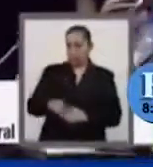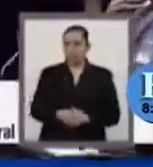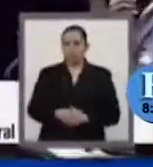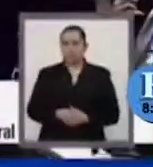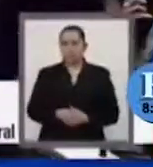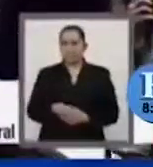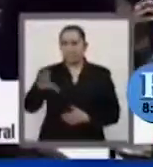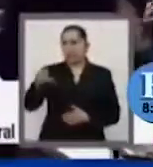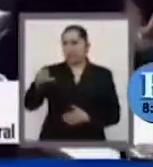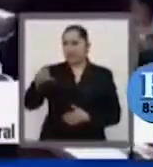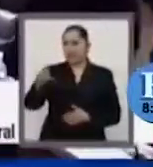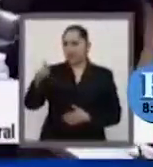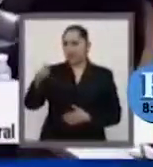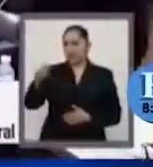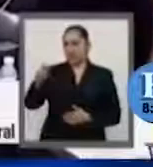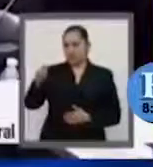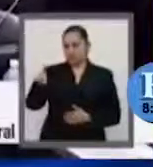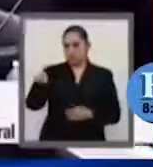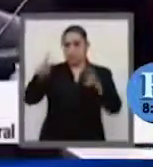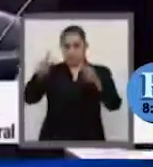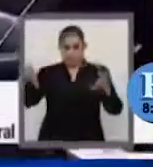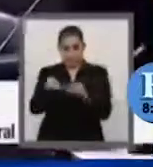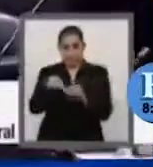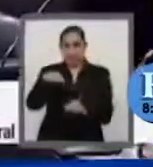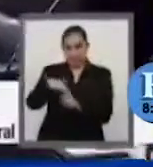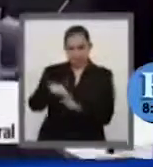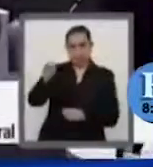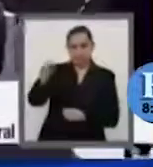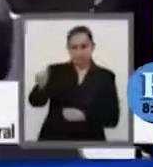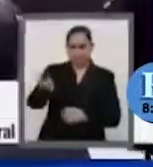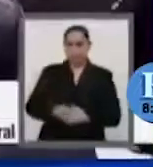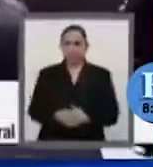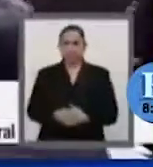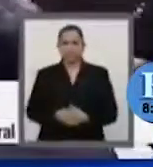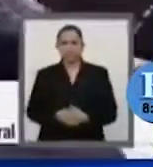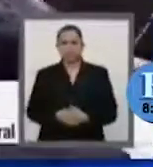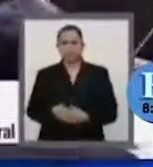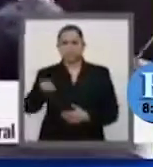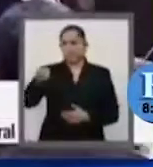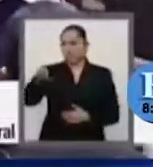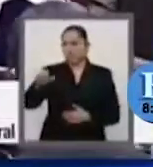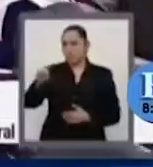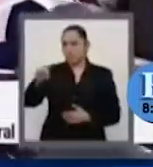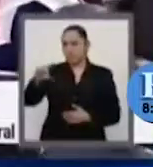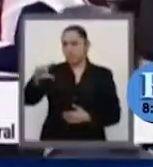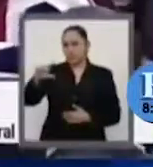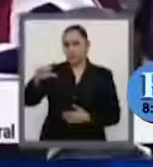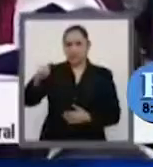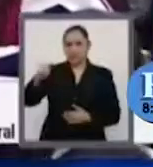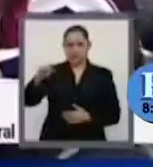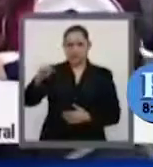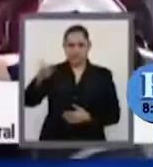Don Alejandro, buen día y feliz semana a todos. Este no es un principio que origina con el presidente electo, es un mandato